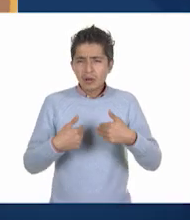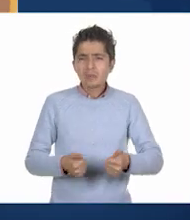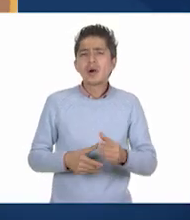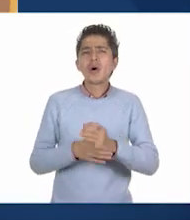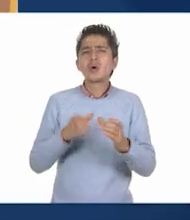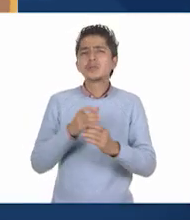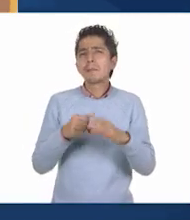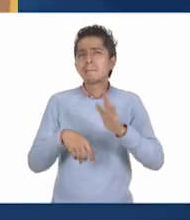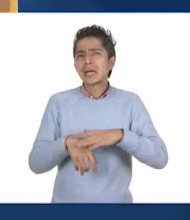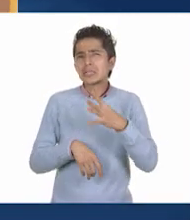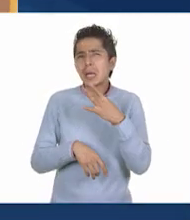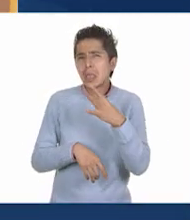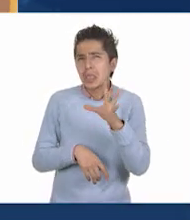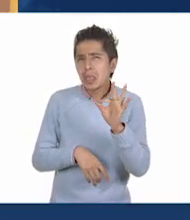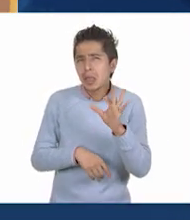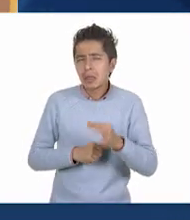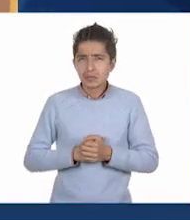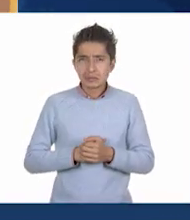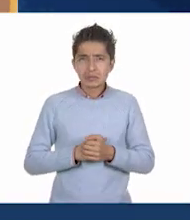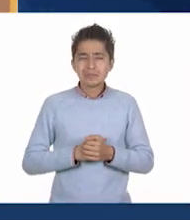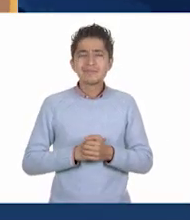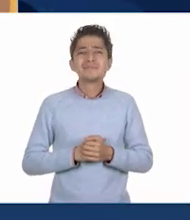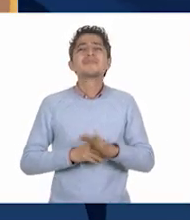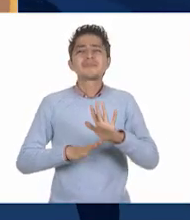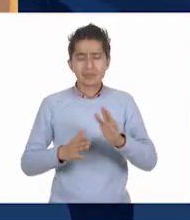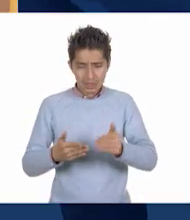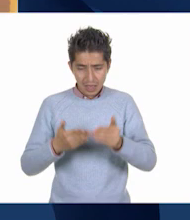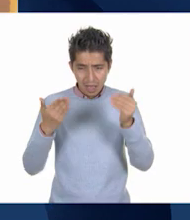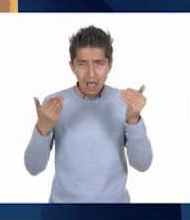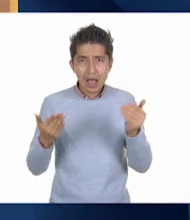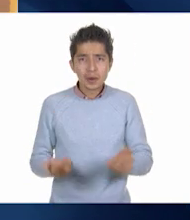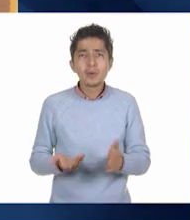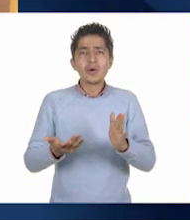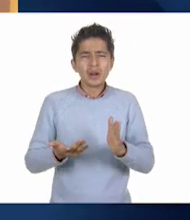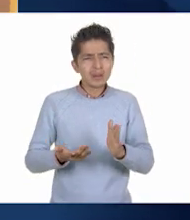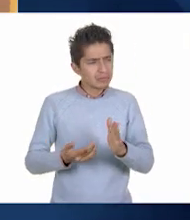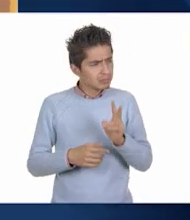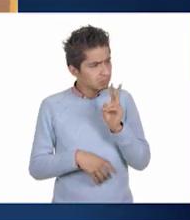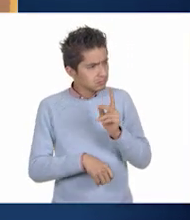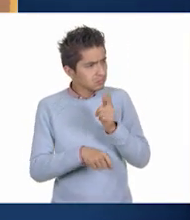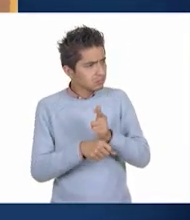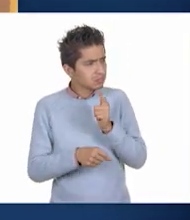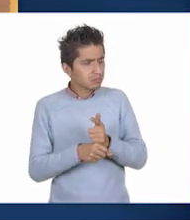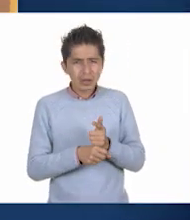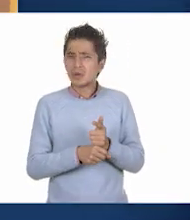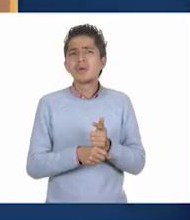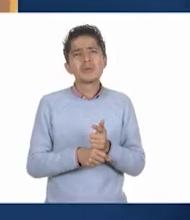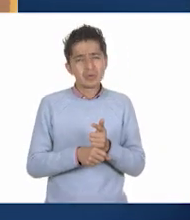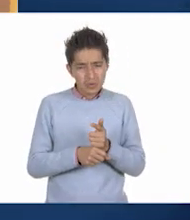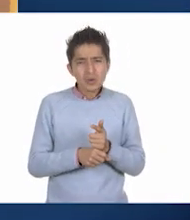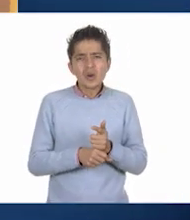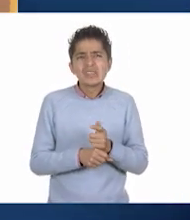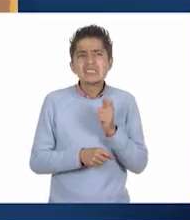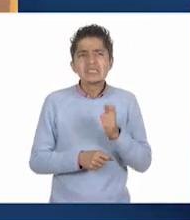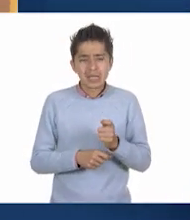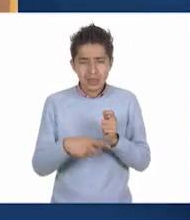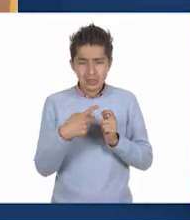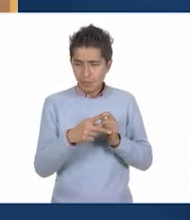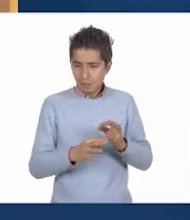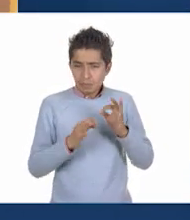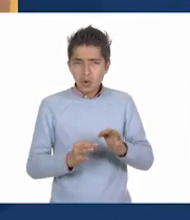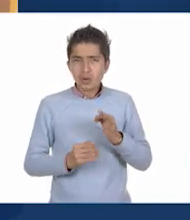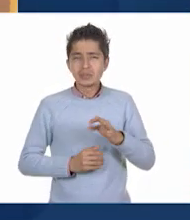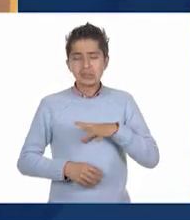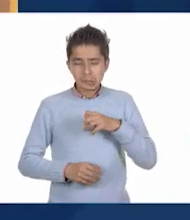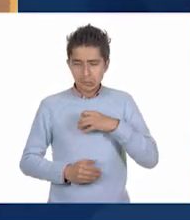tan simple. Pero por ahora anda al tanteo, hecho un lío en la entrada de su vital